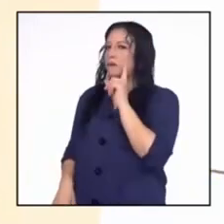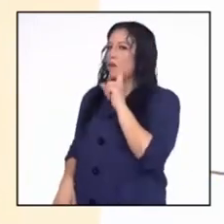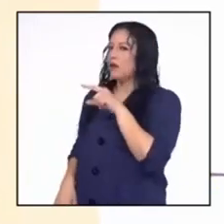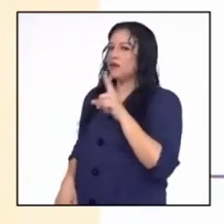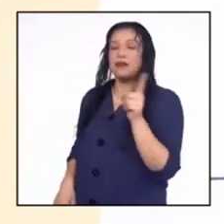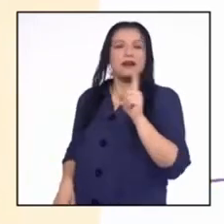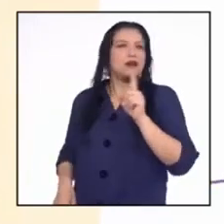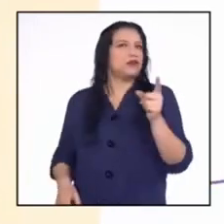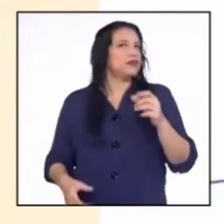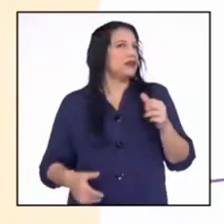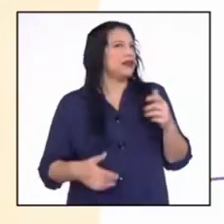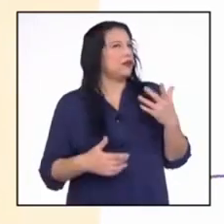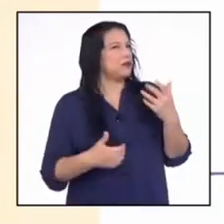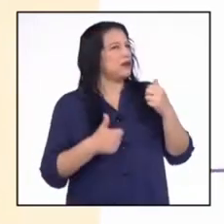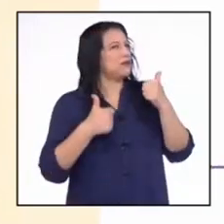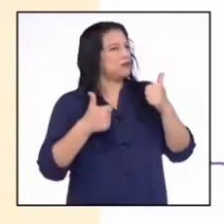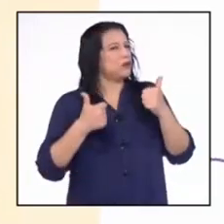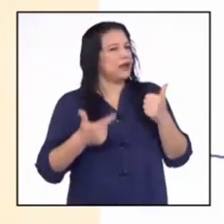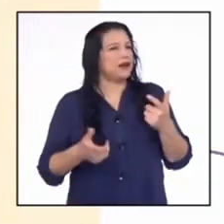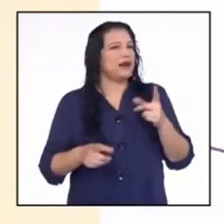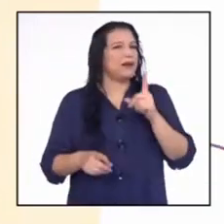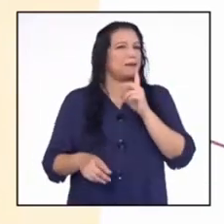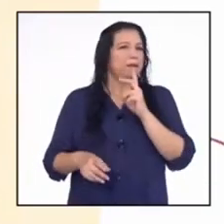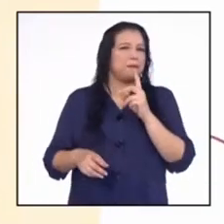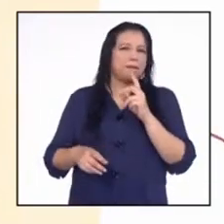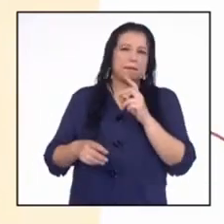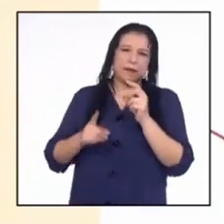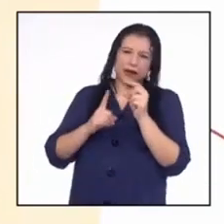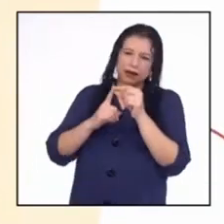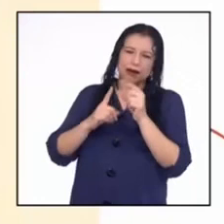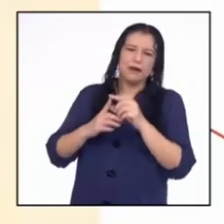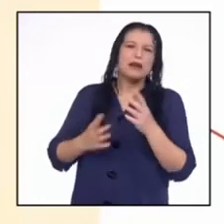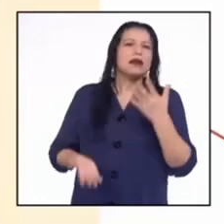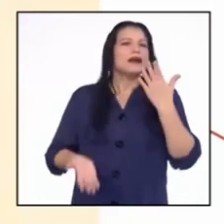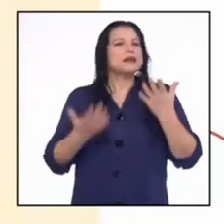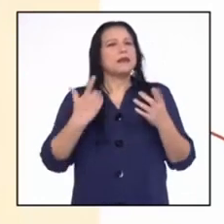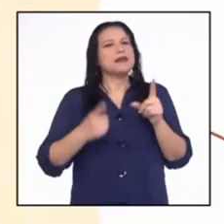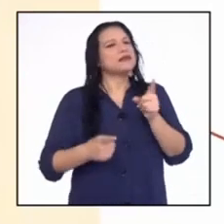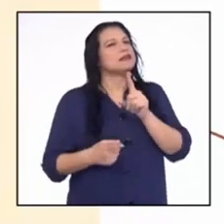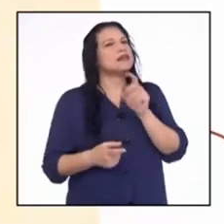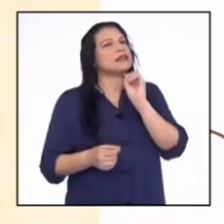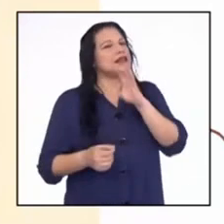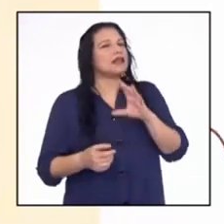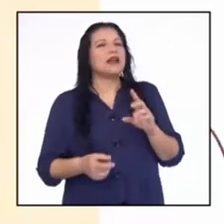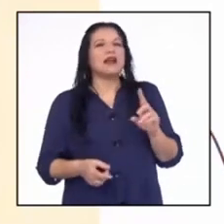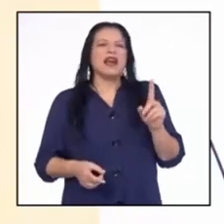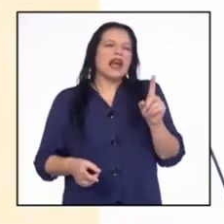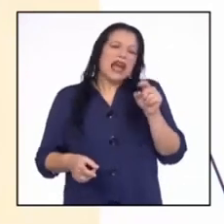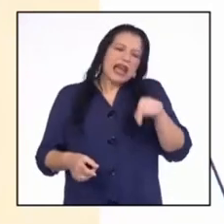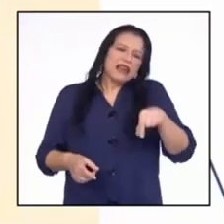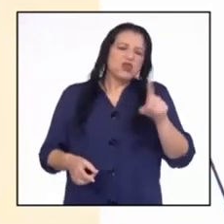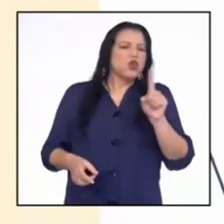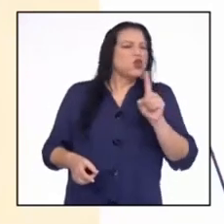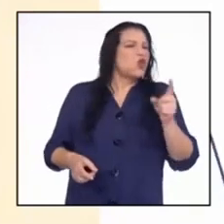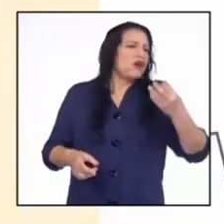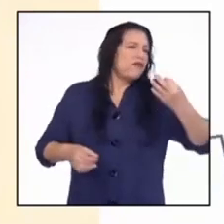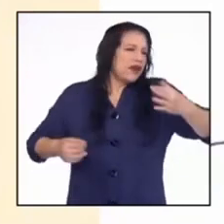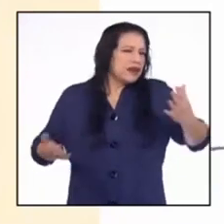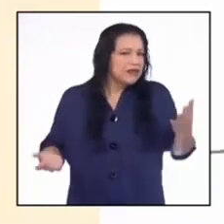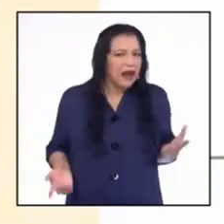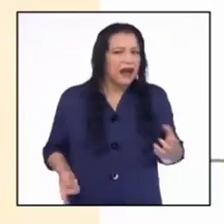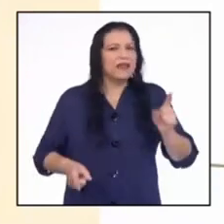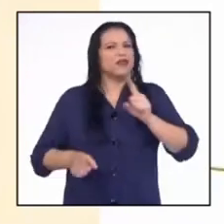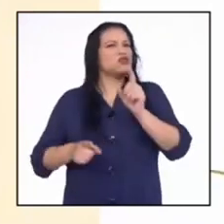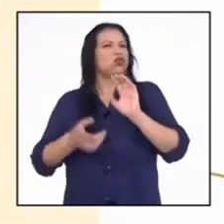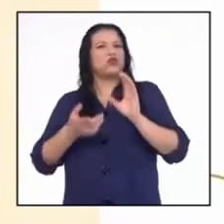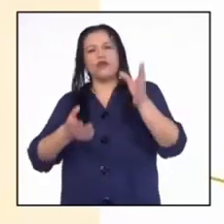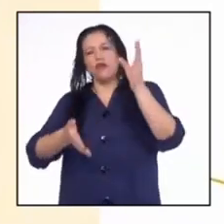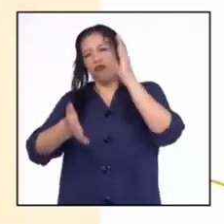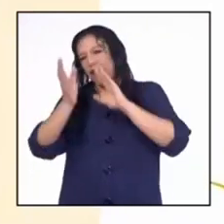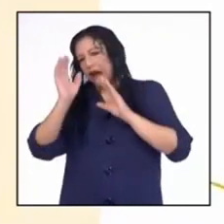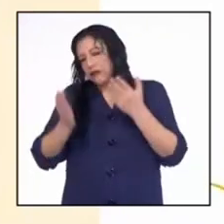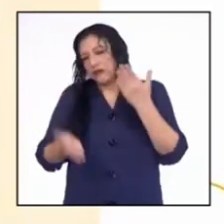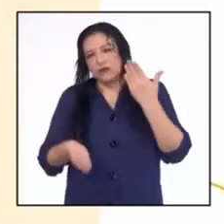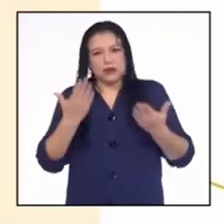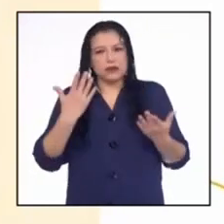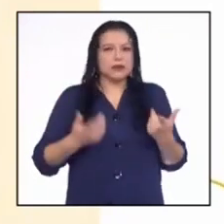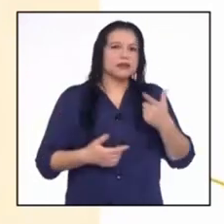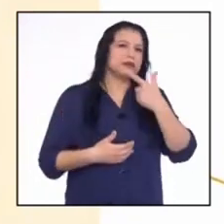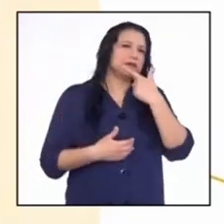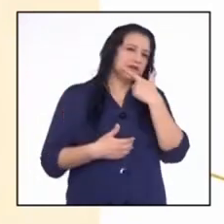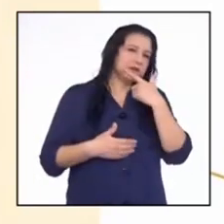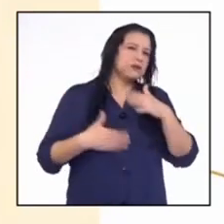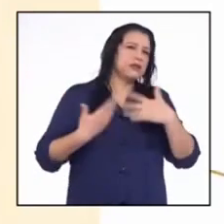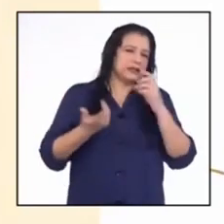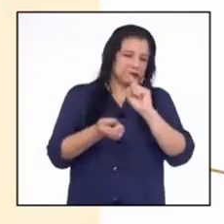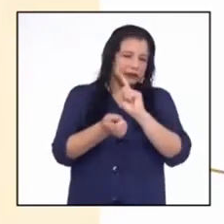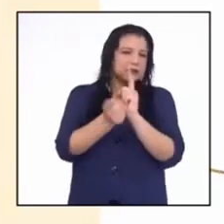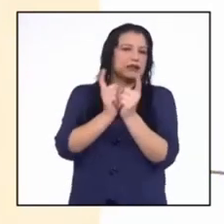no sea la más adecuada. De repente decir, eso no es cierto o esto es falso, quizás suene mejor. Tienes